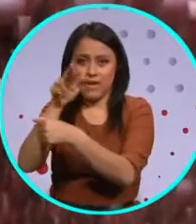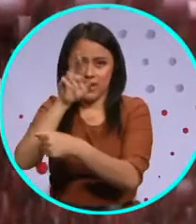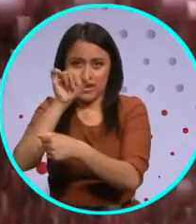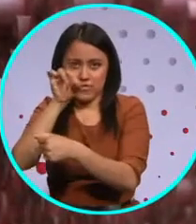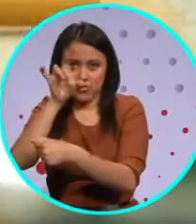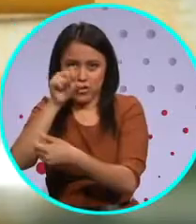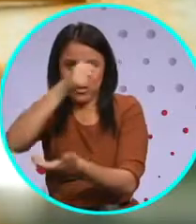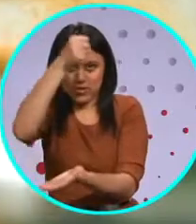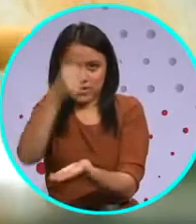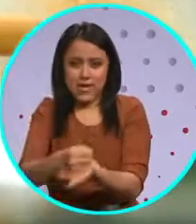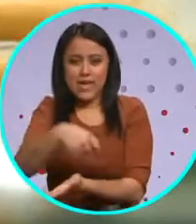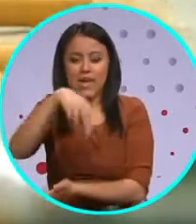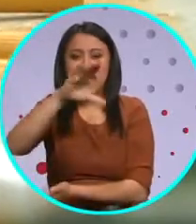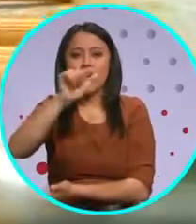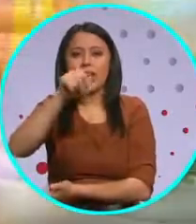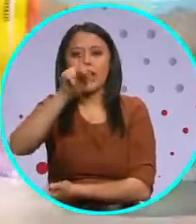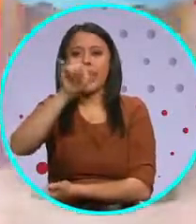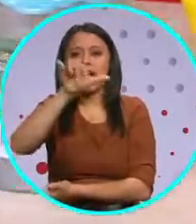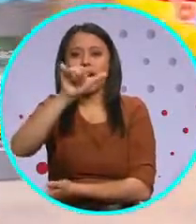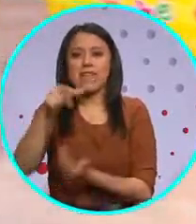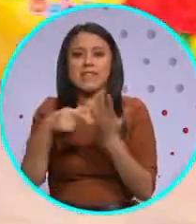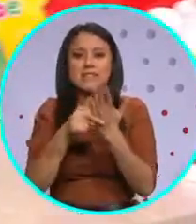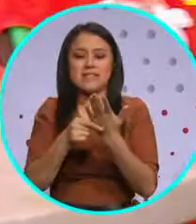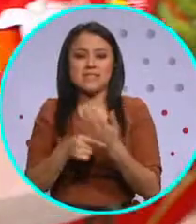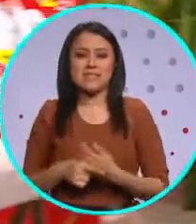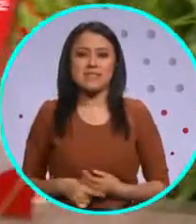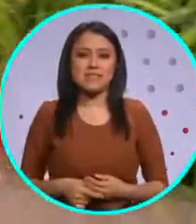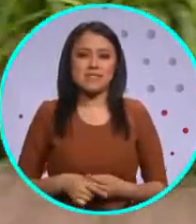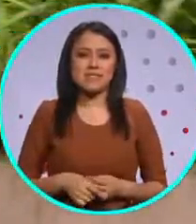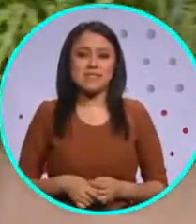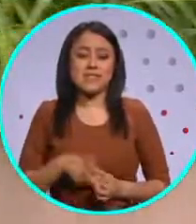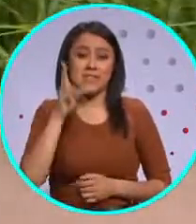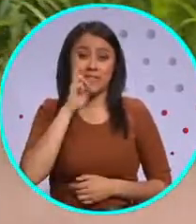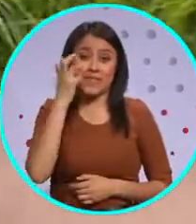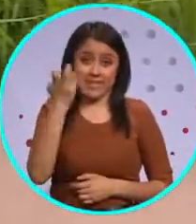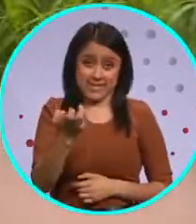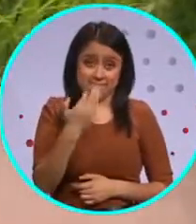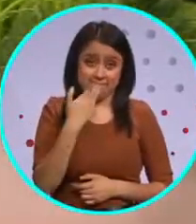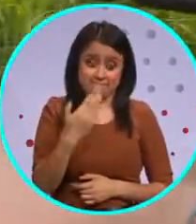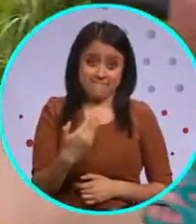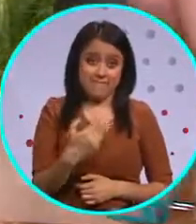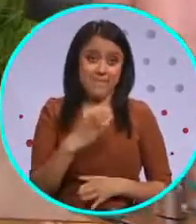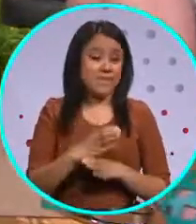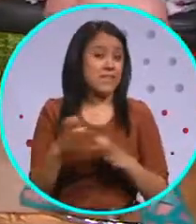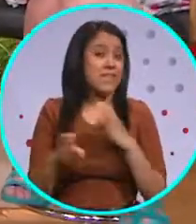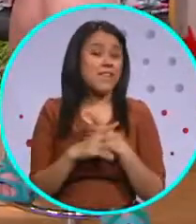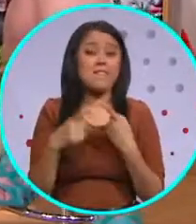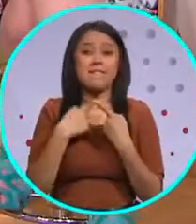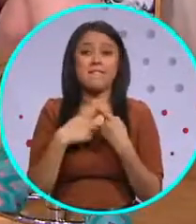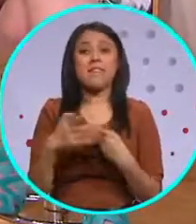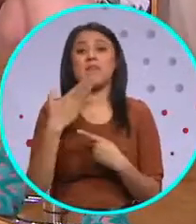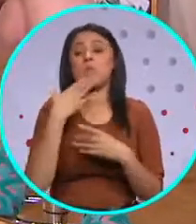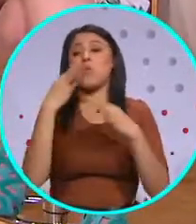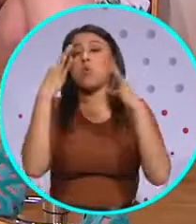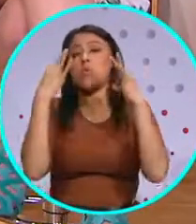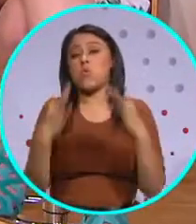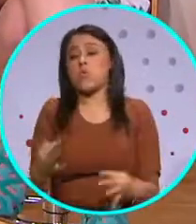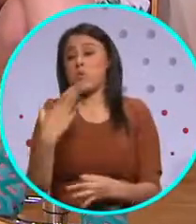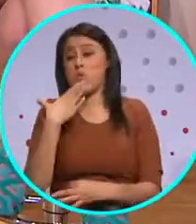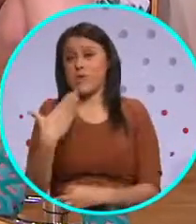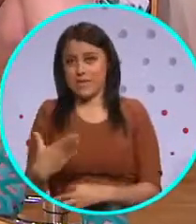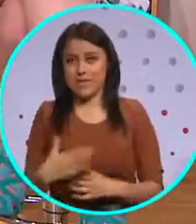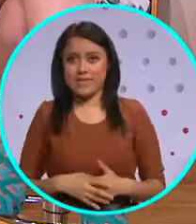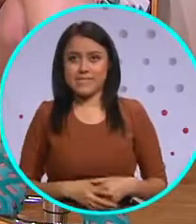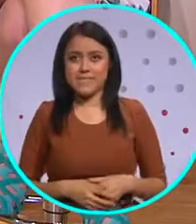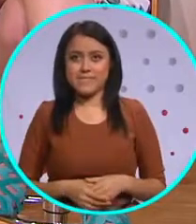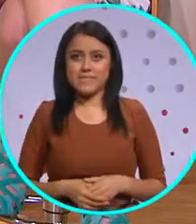corresponda calle sandoval qué tal una variedad de productos con una calidad impresionante que